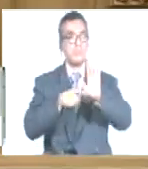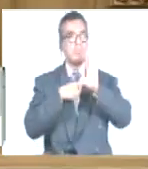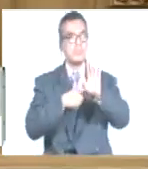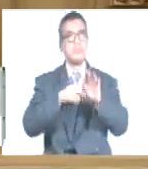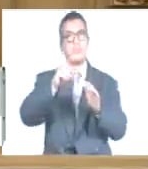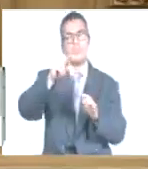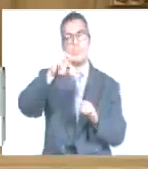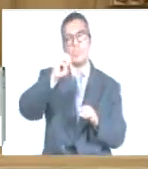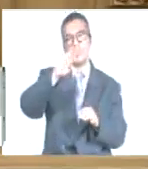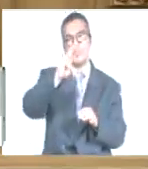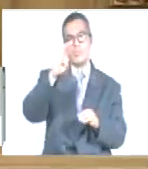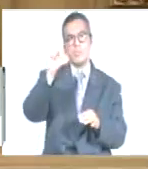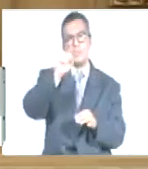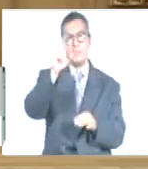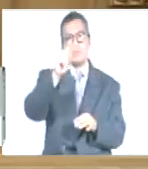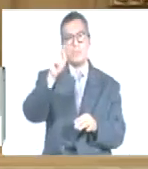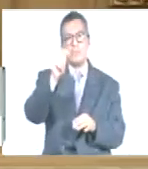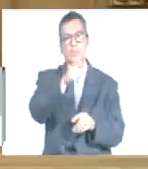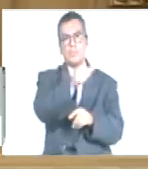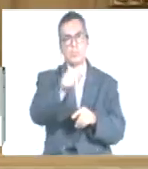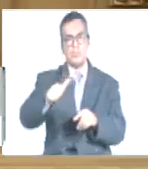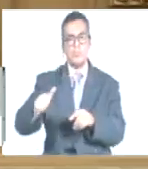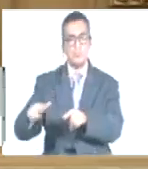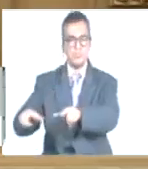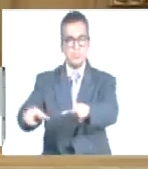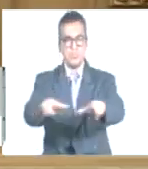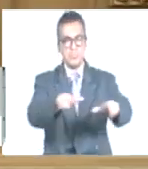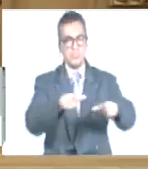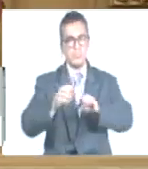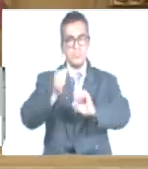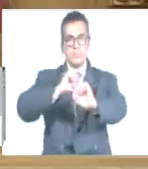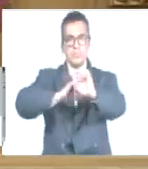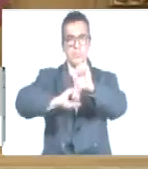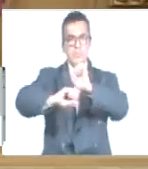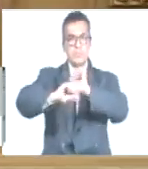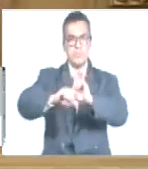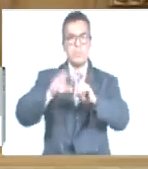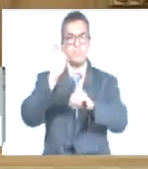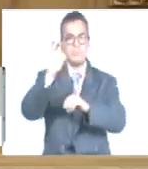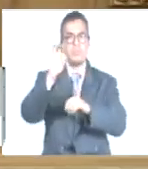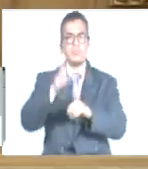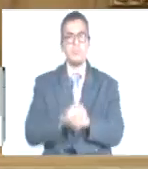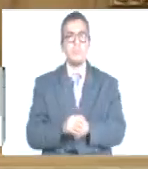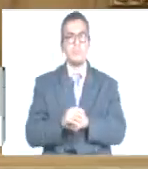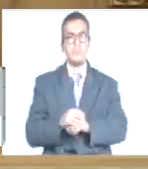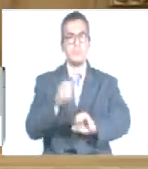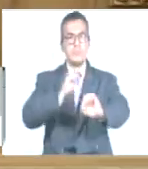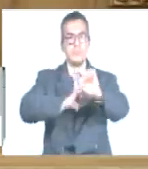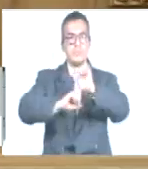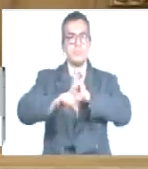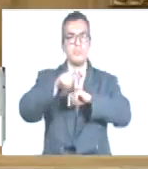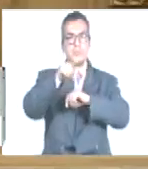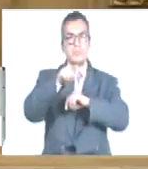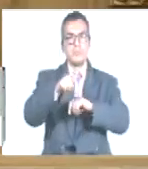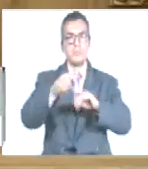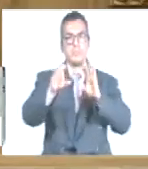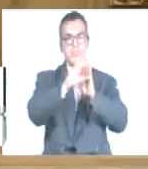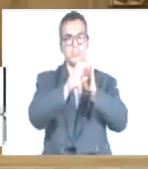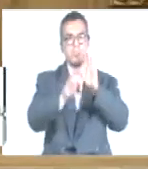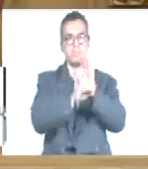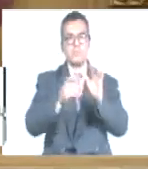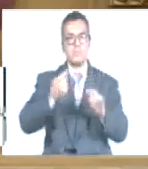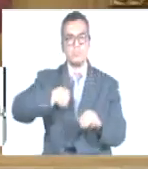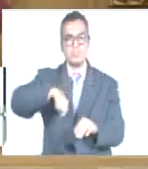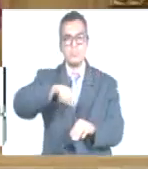Robert Serra en cada escenario por la defensa de la patria, por la defensa de esta Constitución